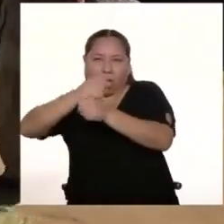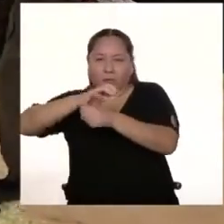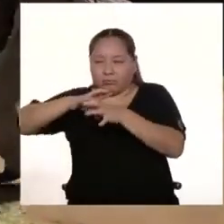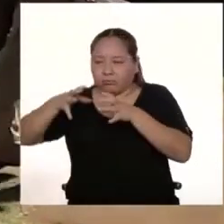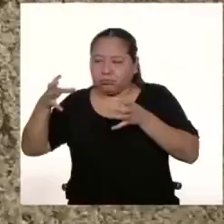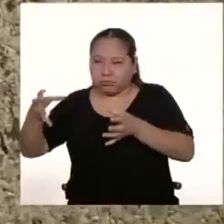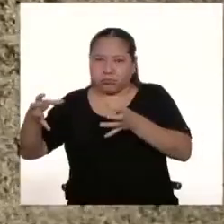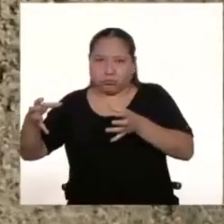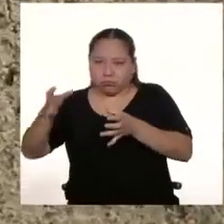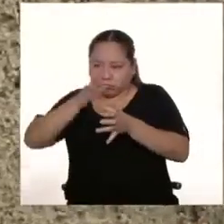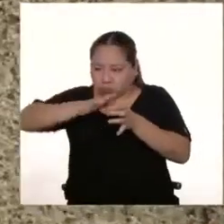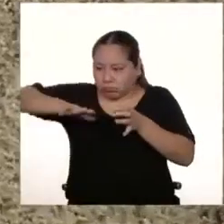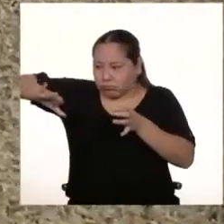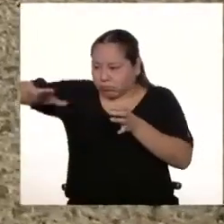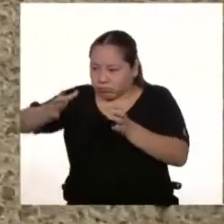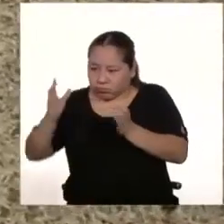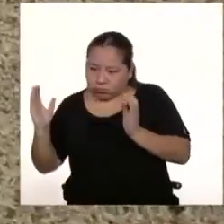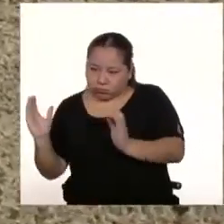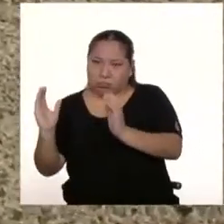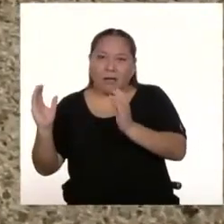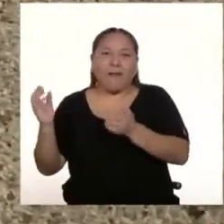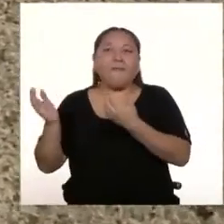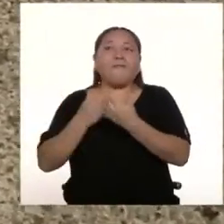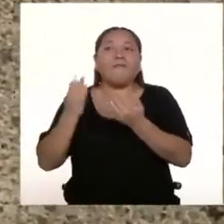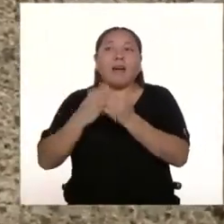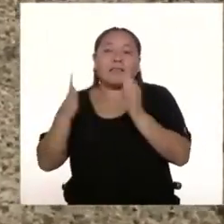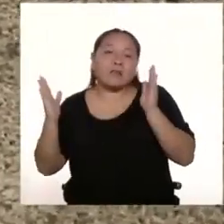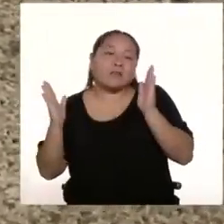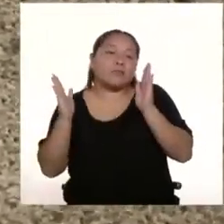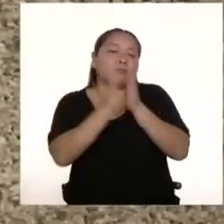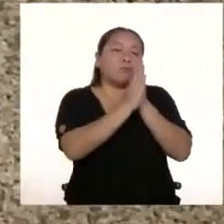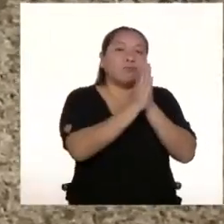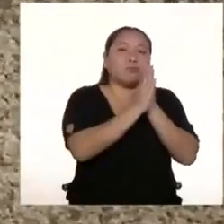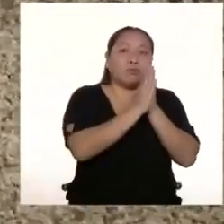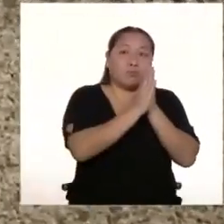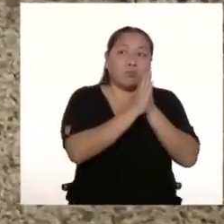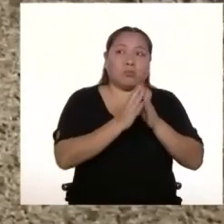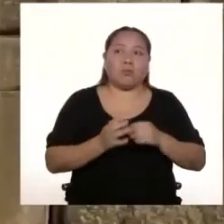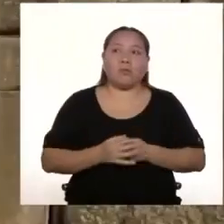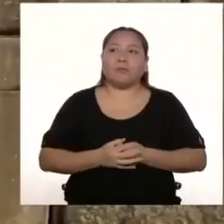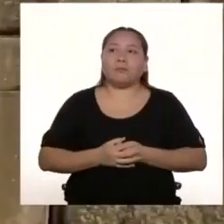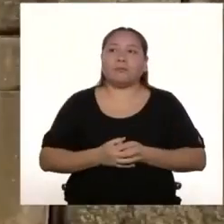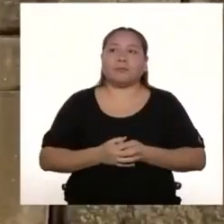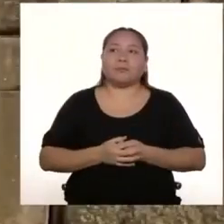superficies cóncavas y convexas que faciliten su adosamiento.